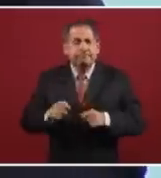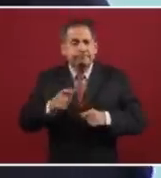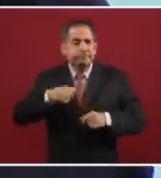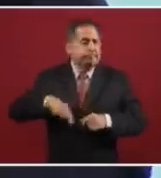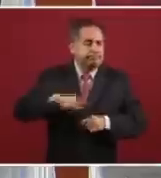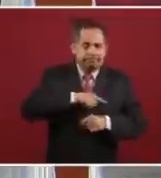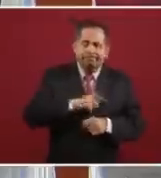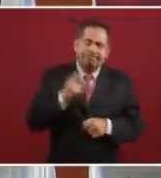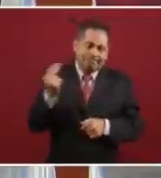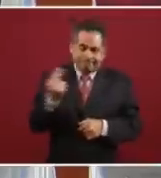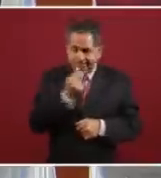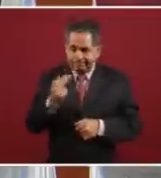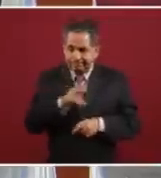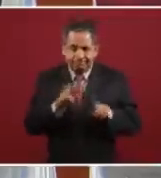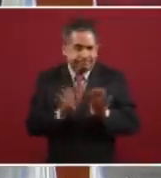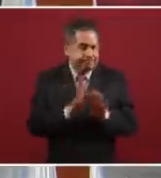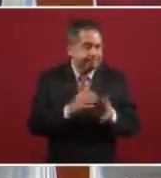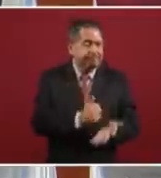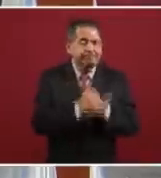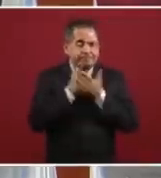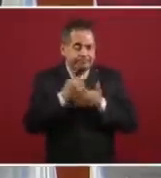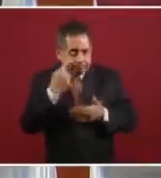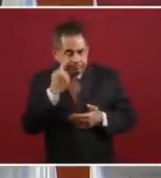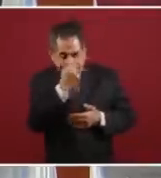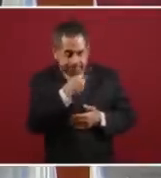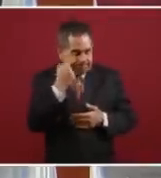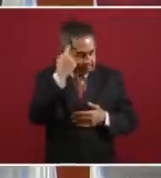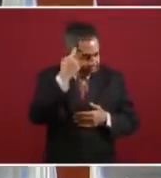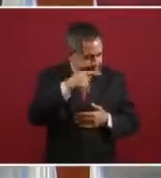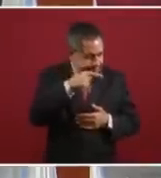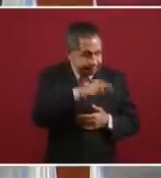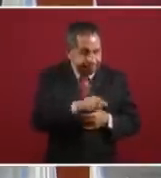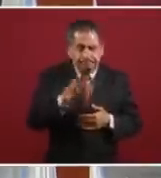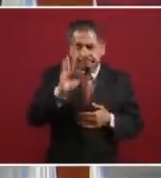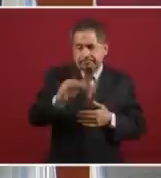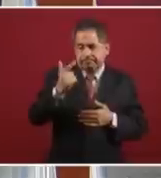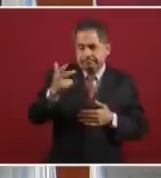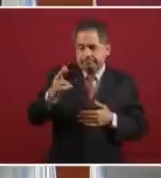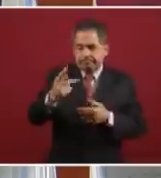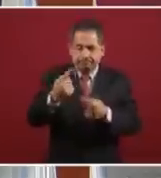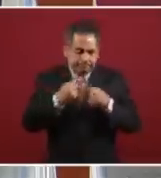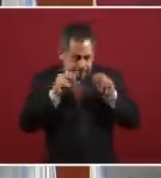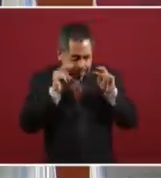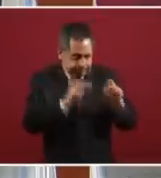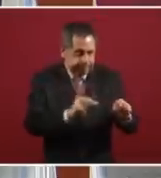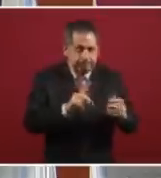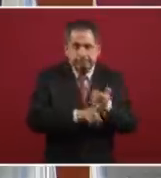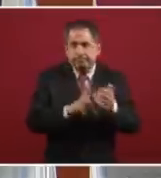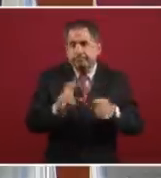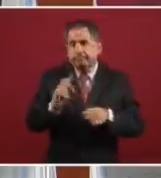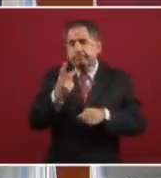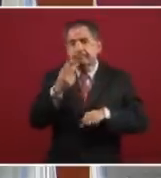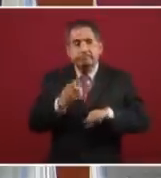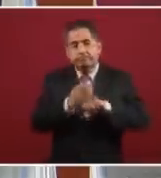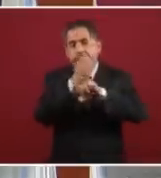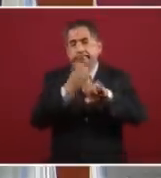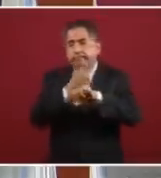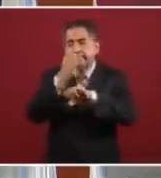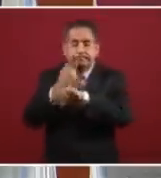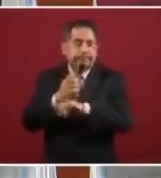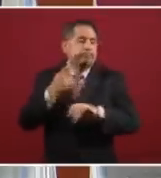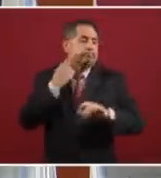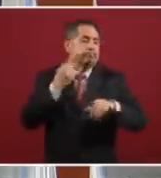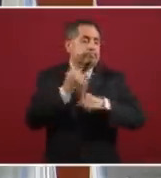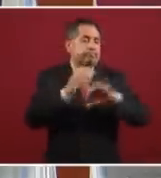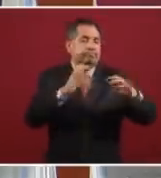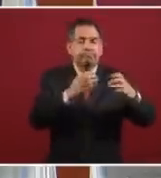requerido siempre de la validación de los datos por parte de la Fiscalía General de la República y las 32 fiscalías o procuradurías de